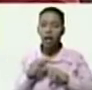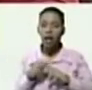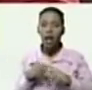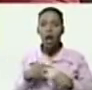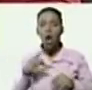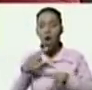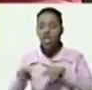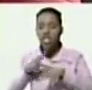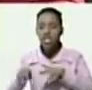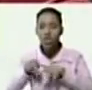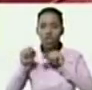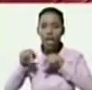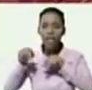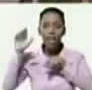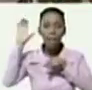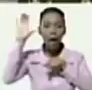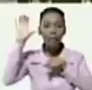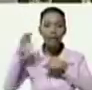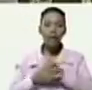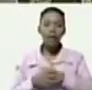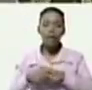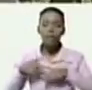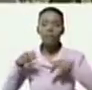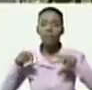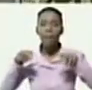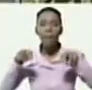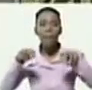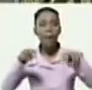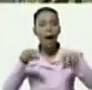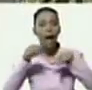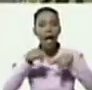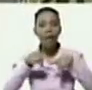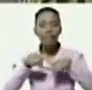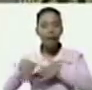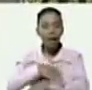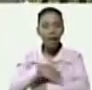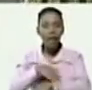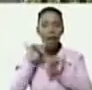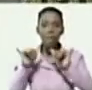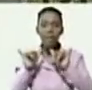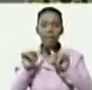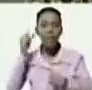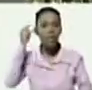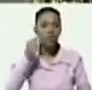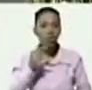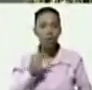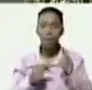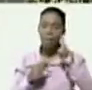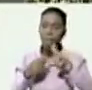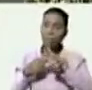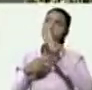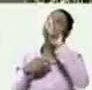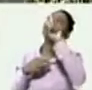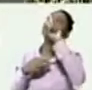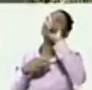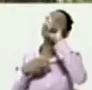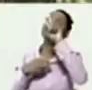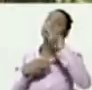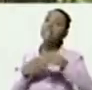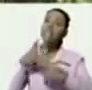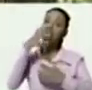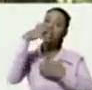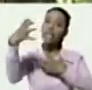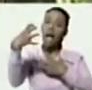los ángeles, los niños de esta patria, caminarán por estas calles, las mismas de Antonio José, viendo al cielo y